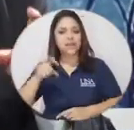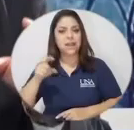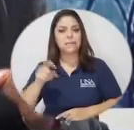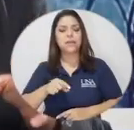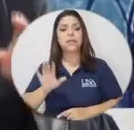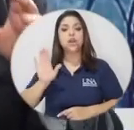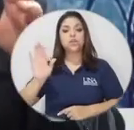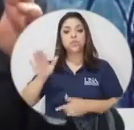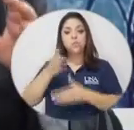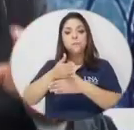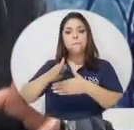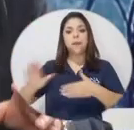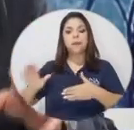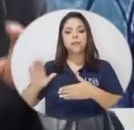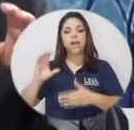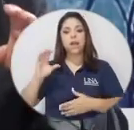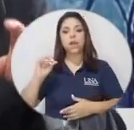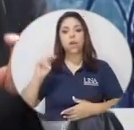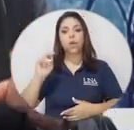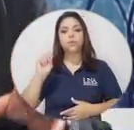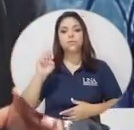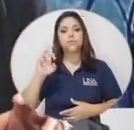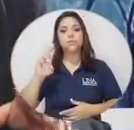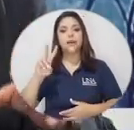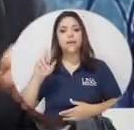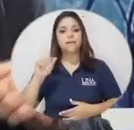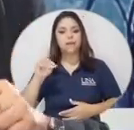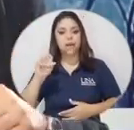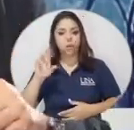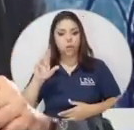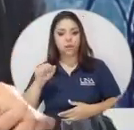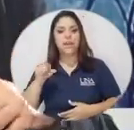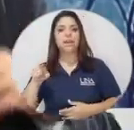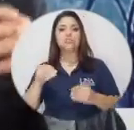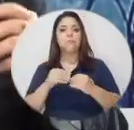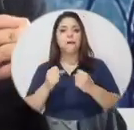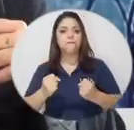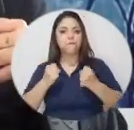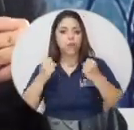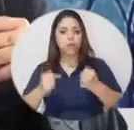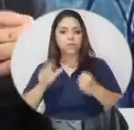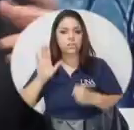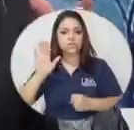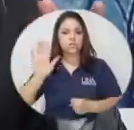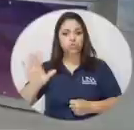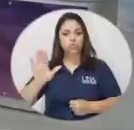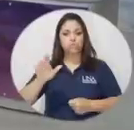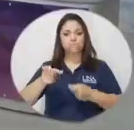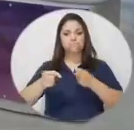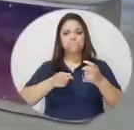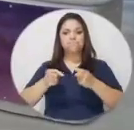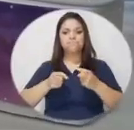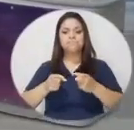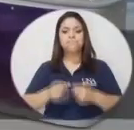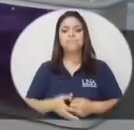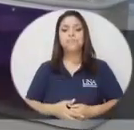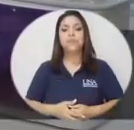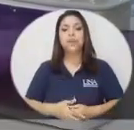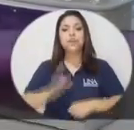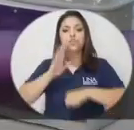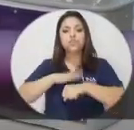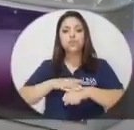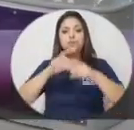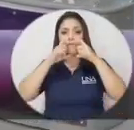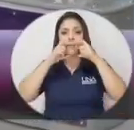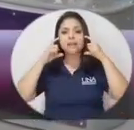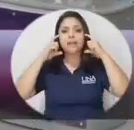parte conservadora, donde pareciera que ha fortalecido su arraigo. Eso hecho que se quitara la mascarilla, para los que creemos en la salud pública